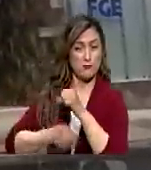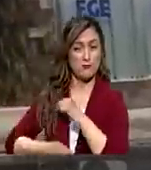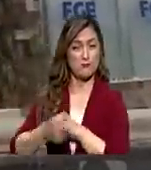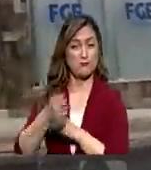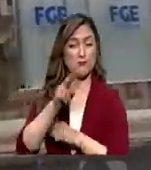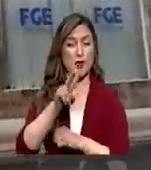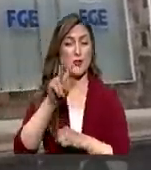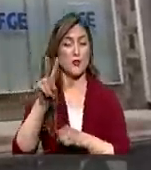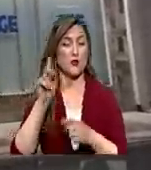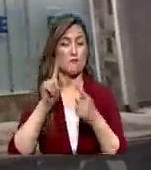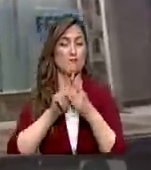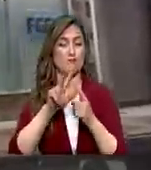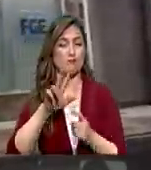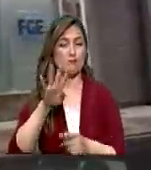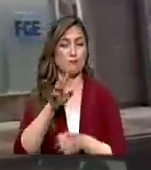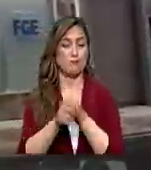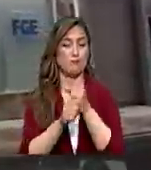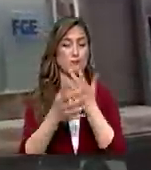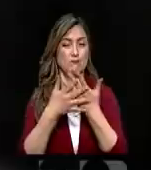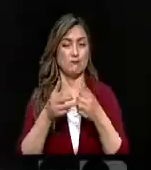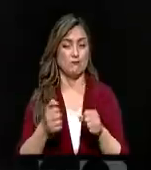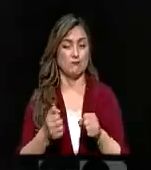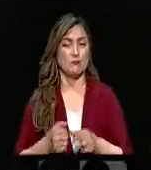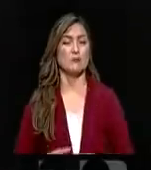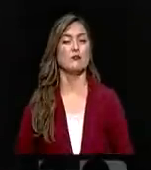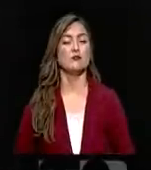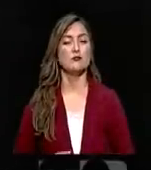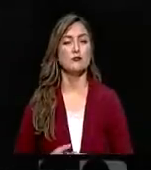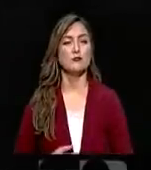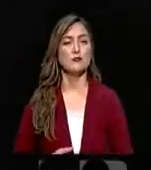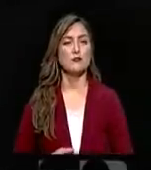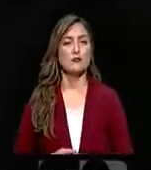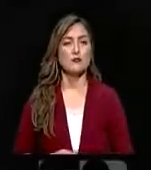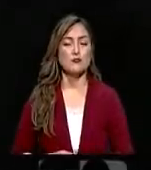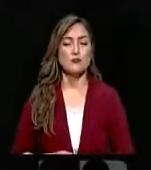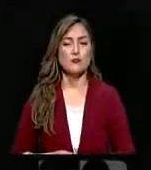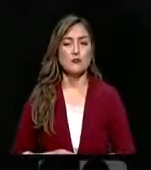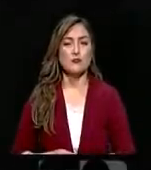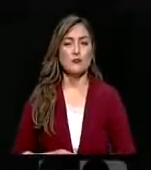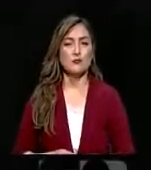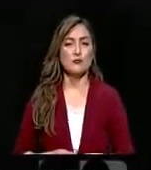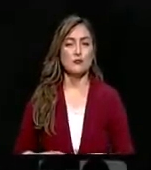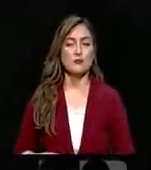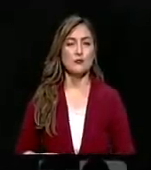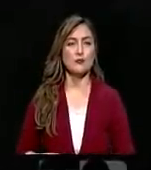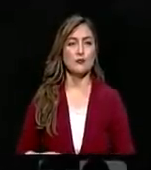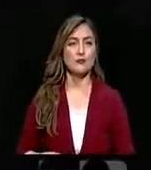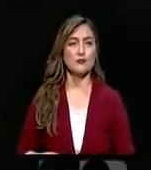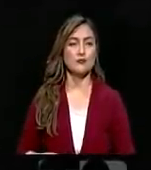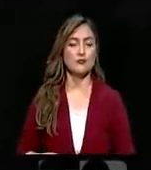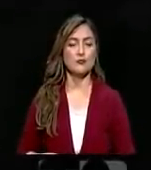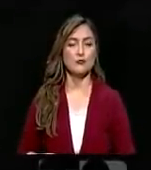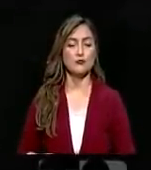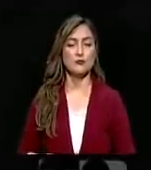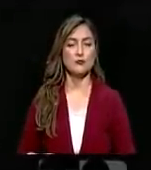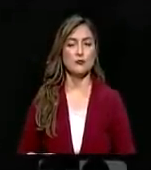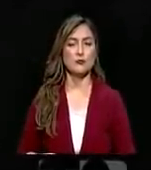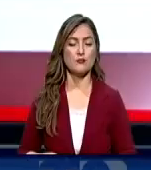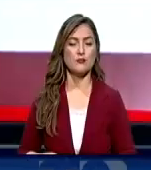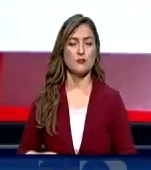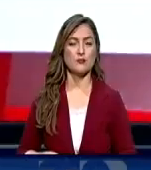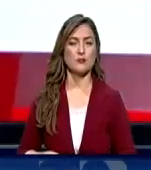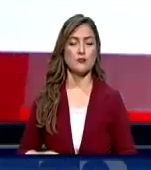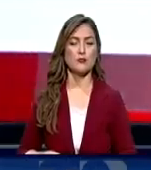de 22 hasta 34 años de prisión. En Loja, con cámaras de Mateo Castillo, María del Rocío Coronel, 24